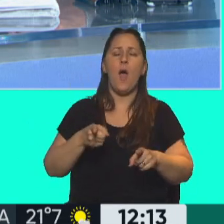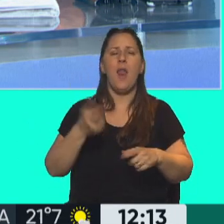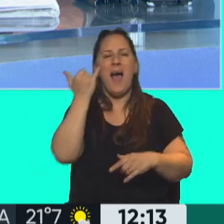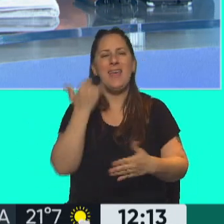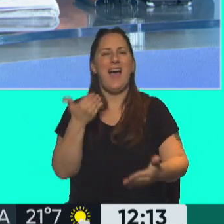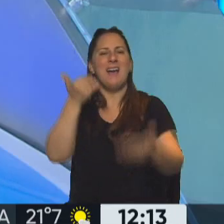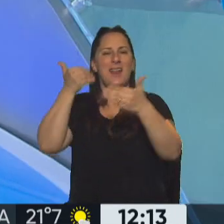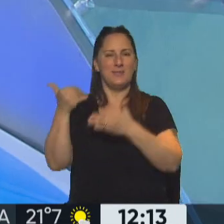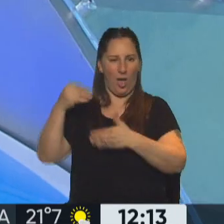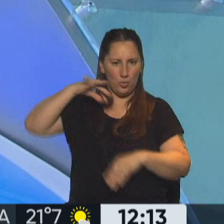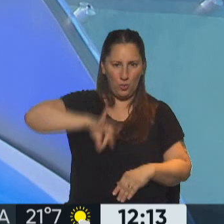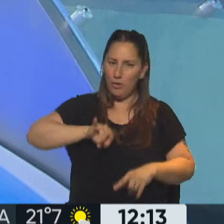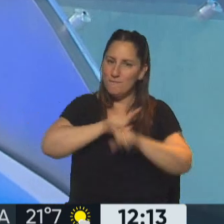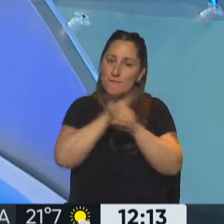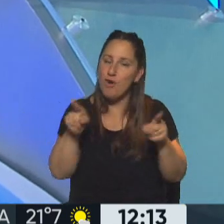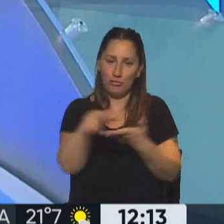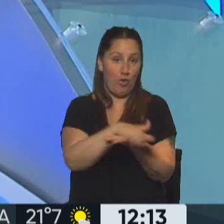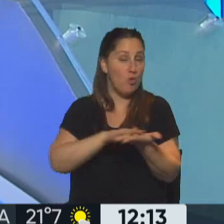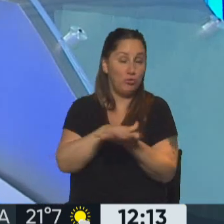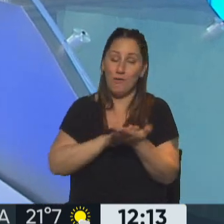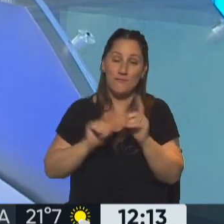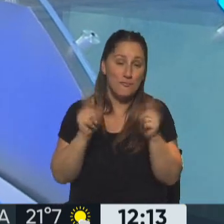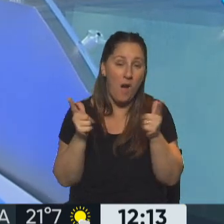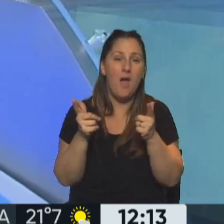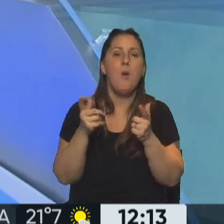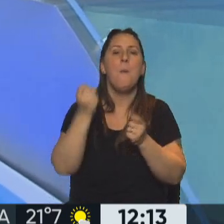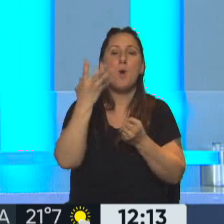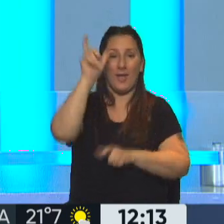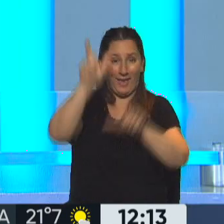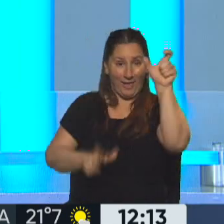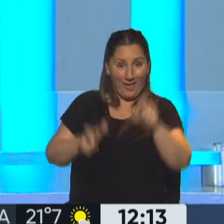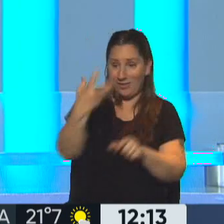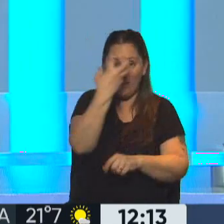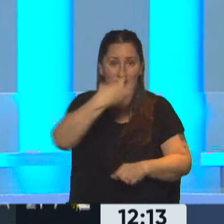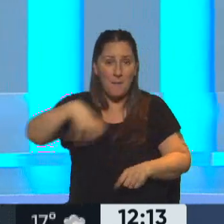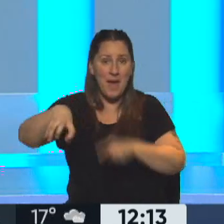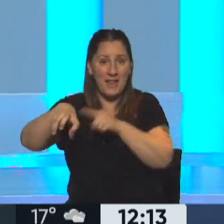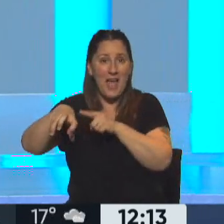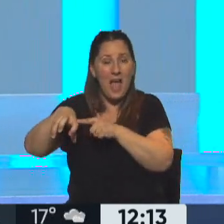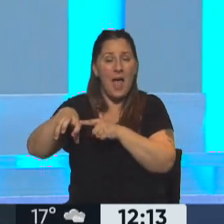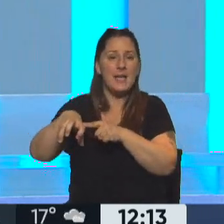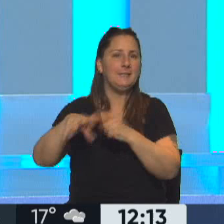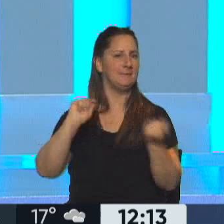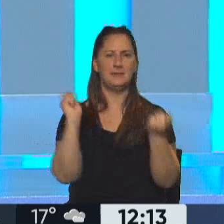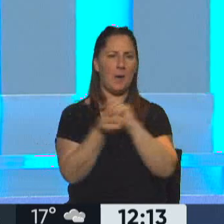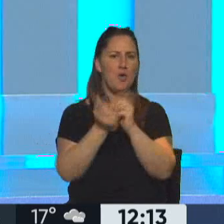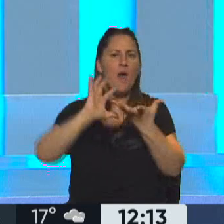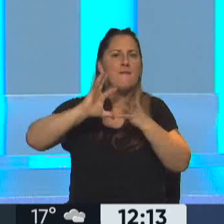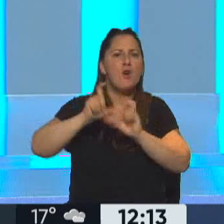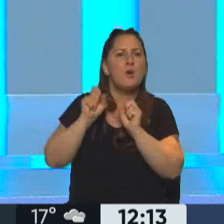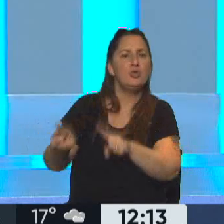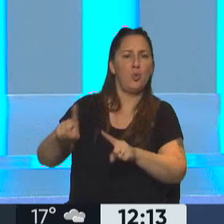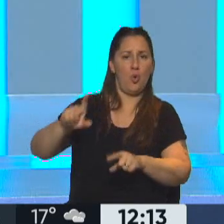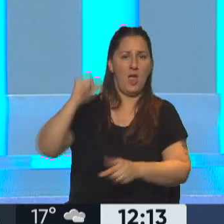con retraso. No los resuelve, porque es un sector de la población que lamentablemente en eso cambió la estructura